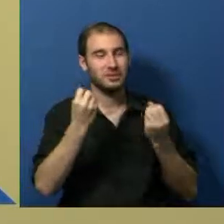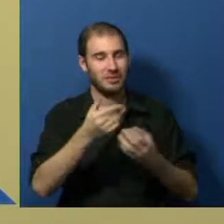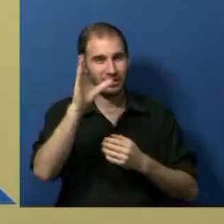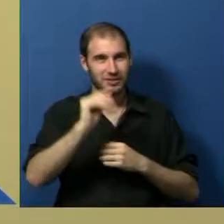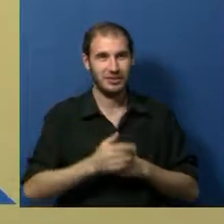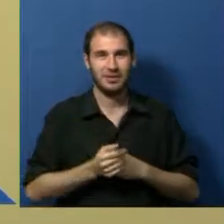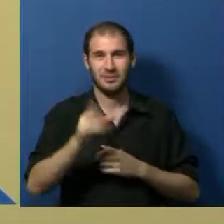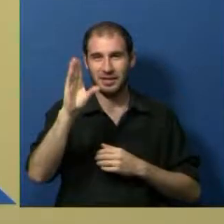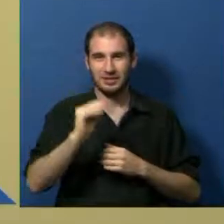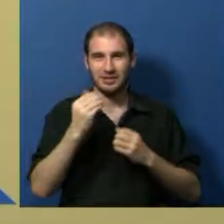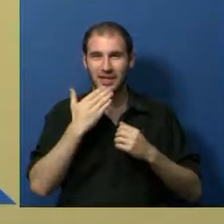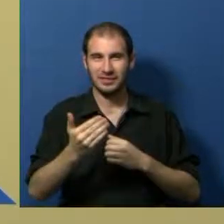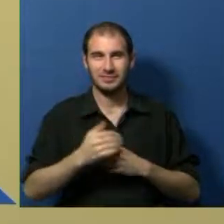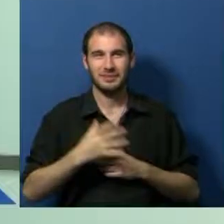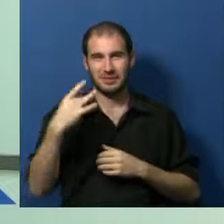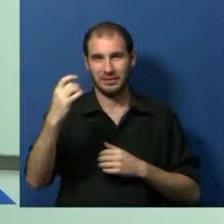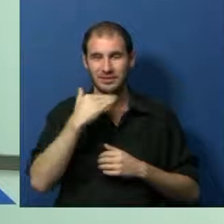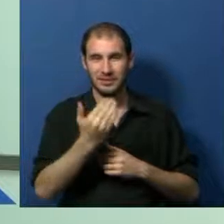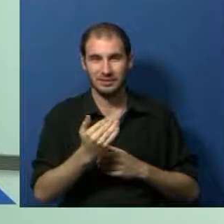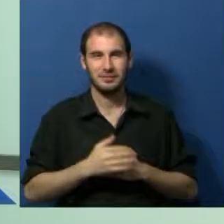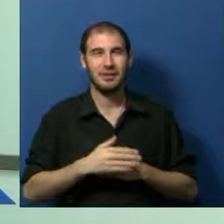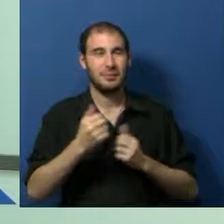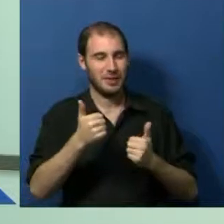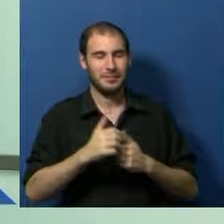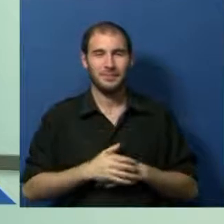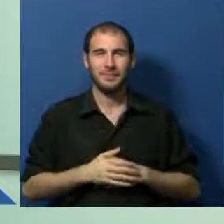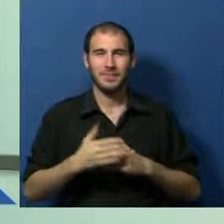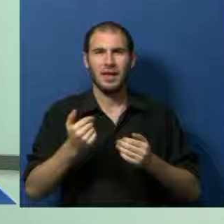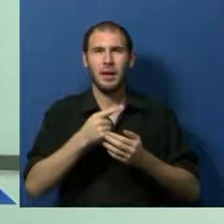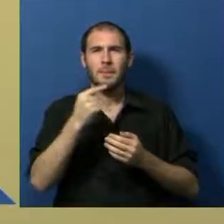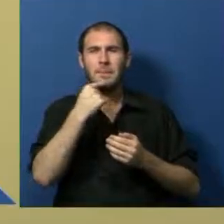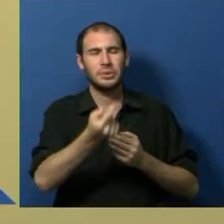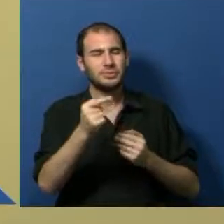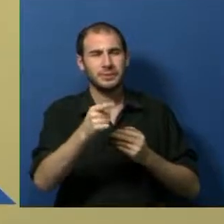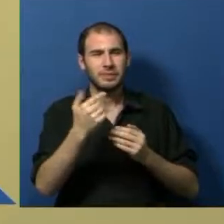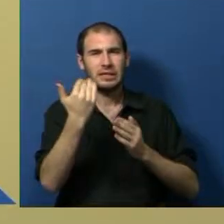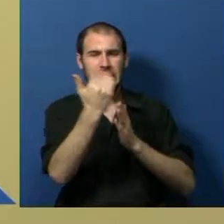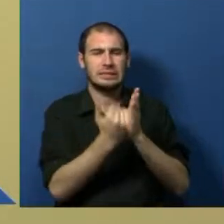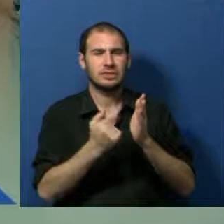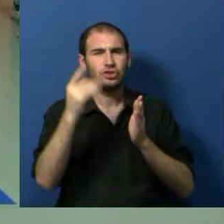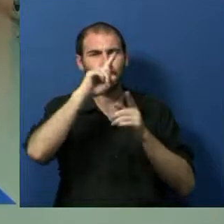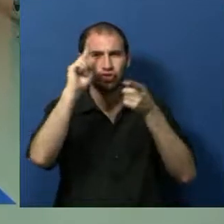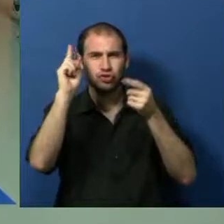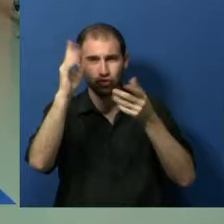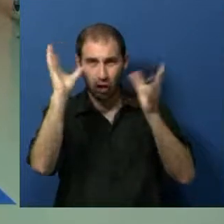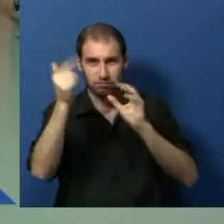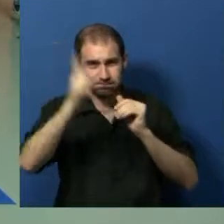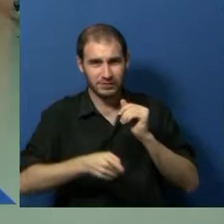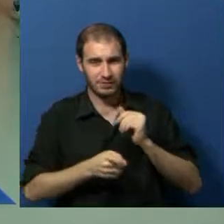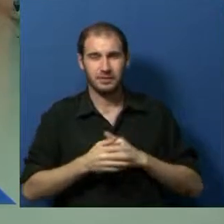Buenas noches. Buenas noches, muchas gracias por la invitación. Por favor, ¿todo bien? Todo bien. Bueno, me alegro. ¿Qué características tuvo esta tormenta